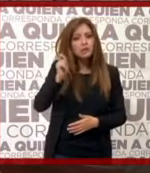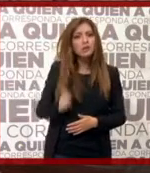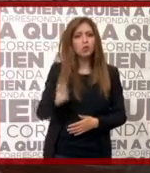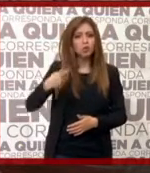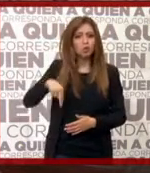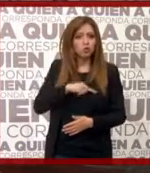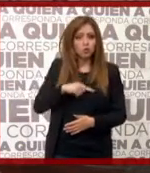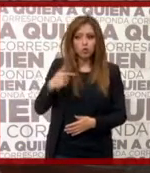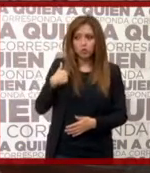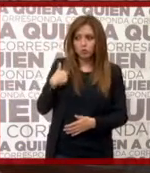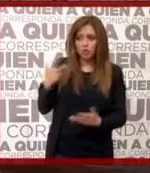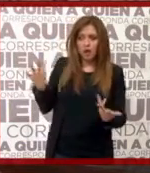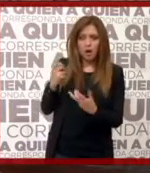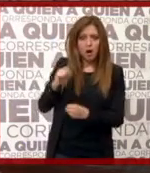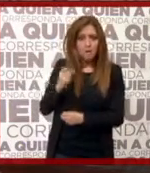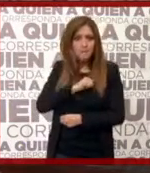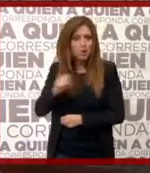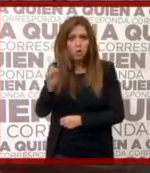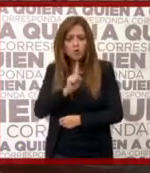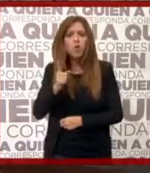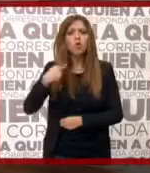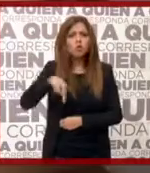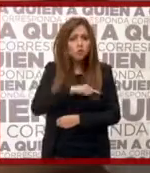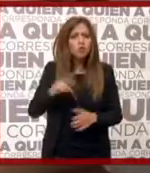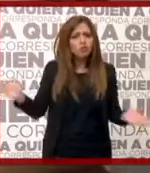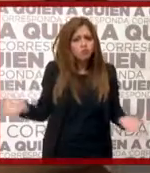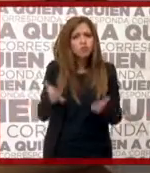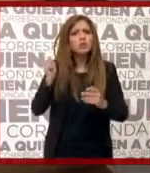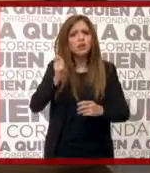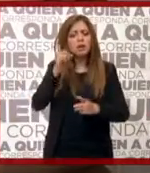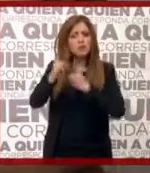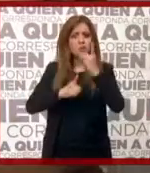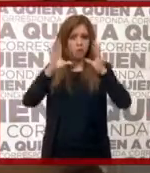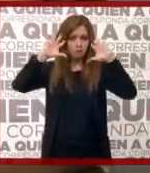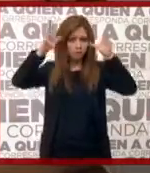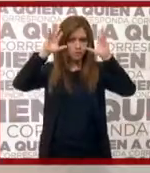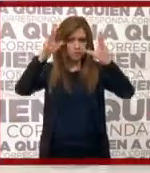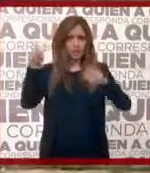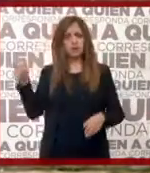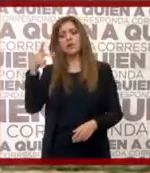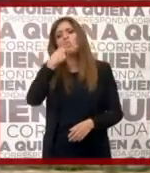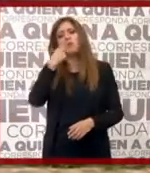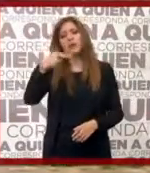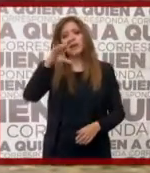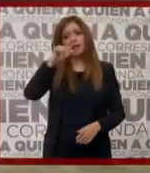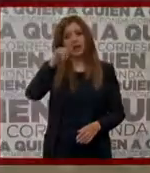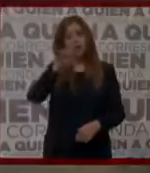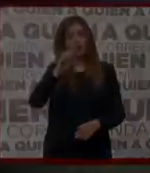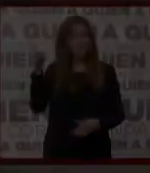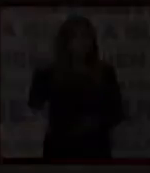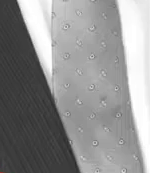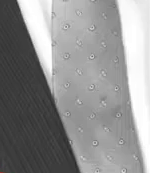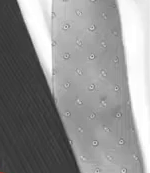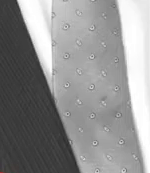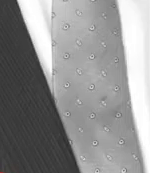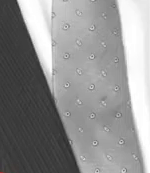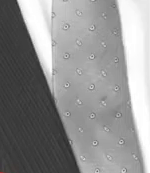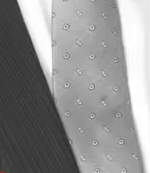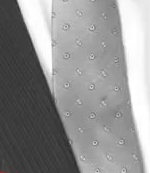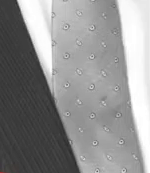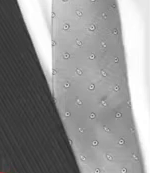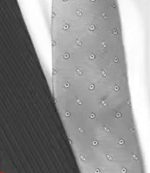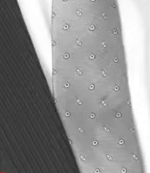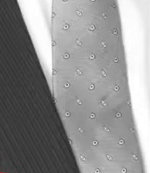algo malo, porque estamos fomentando el deporte, que es el voleibol. Con imágenes de Claudio Equigua, a quien corresponda Constanza Blanco.